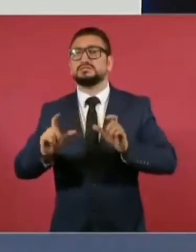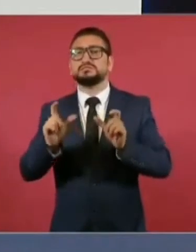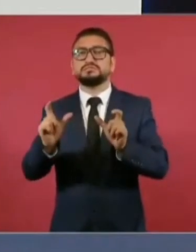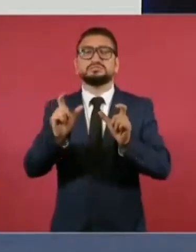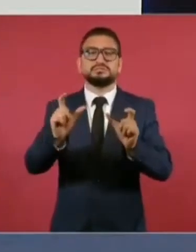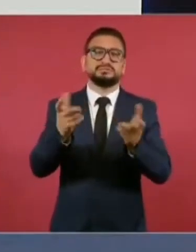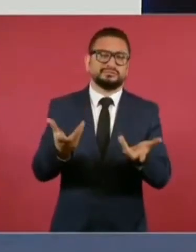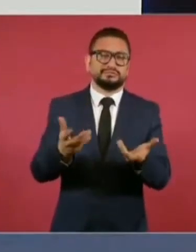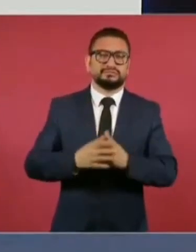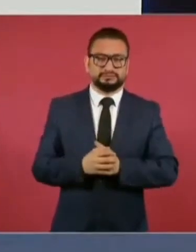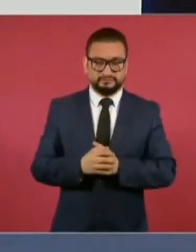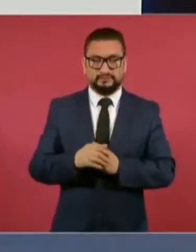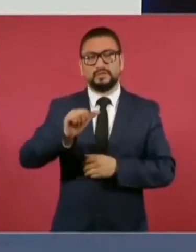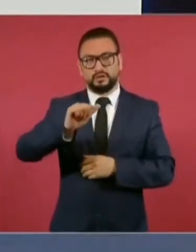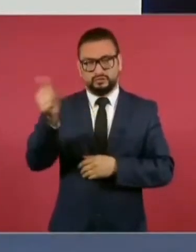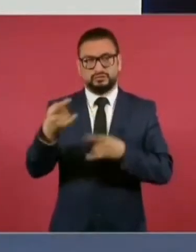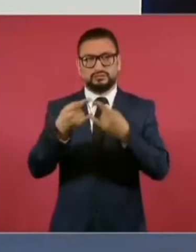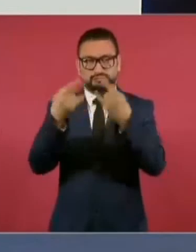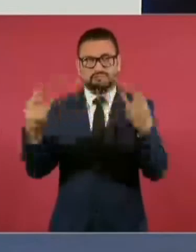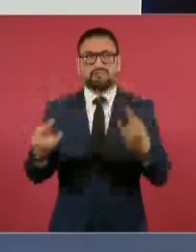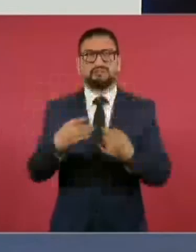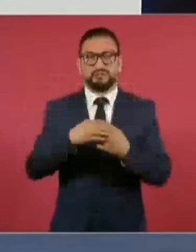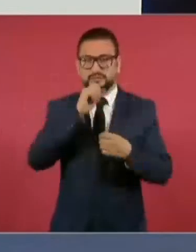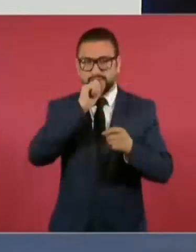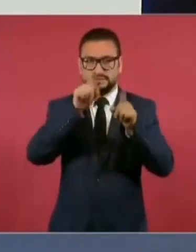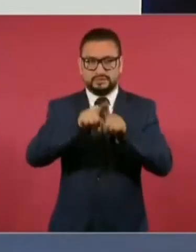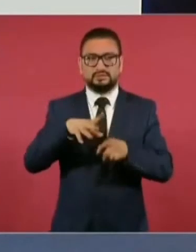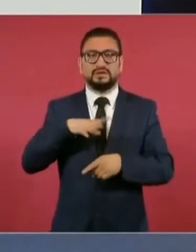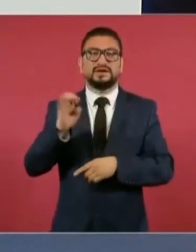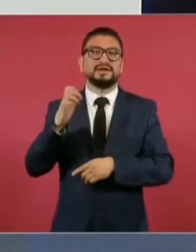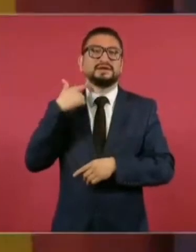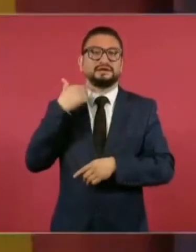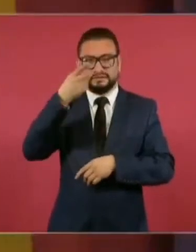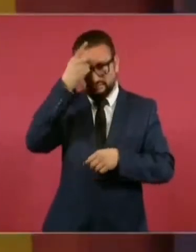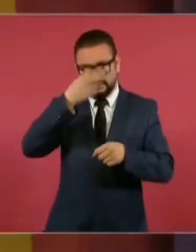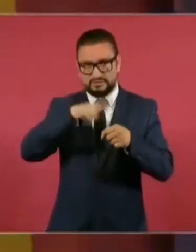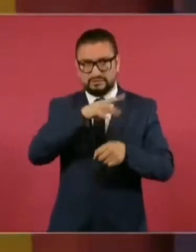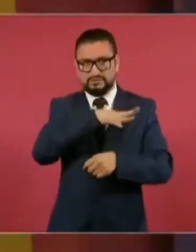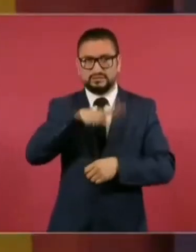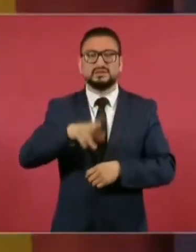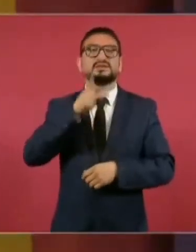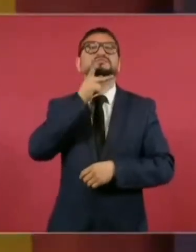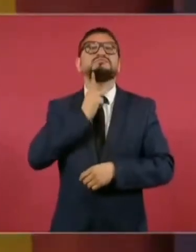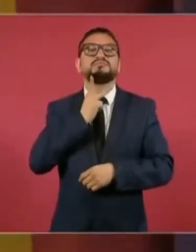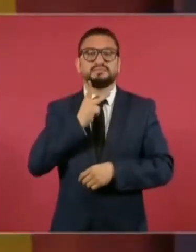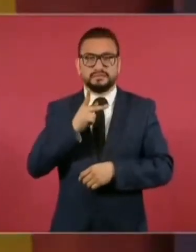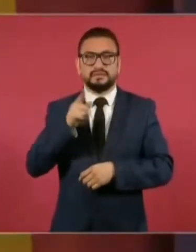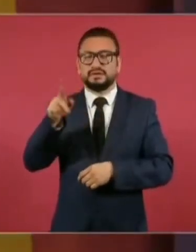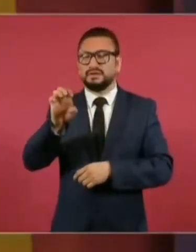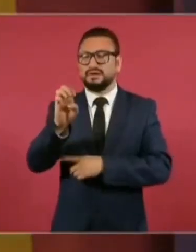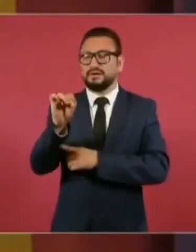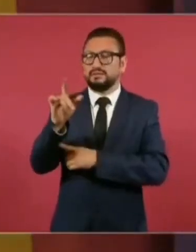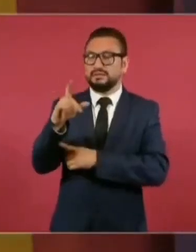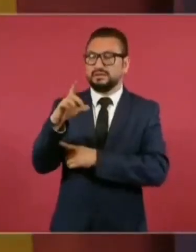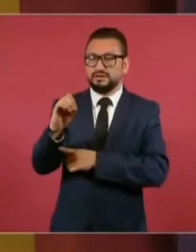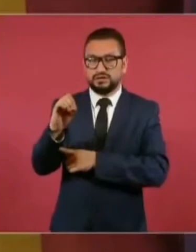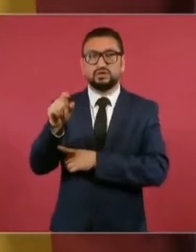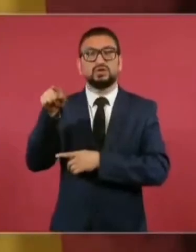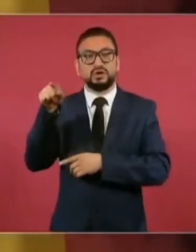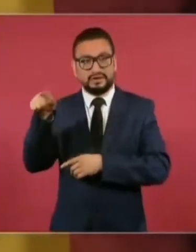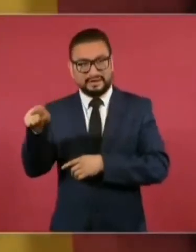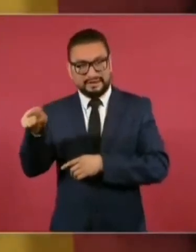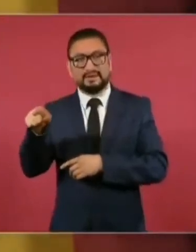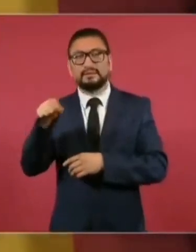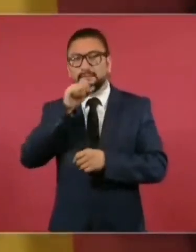Adelante. También está el caso del exdirector general de Pemex, Emilio, también, quien